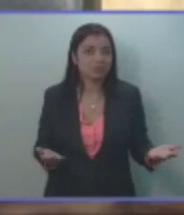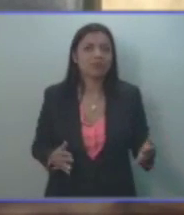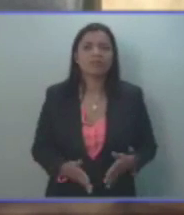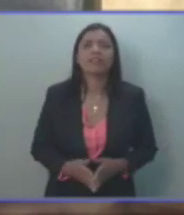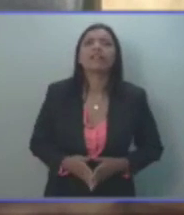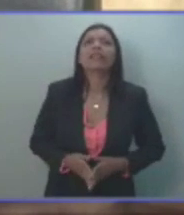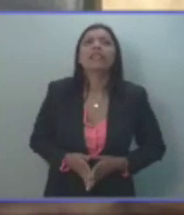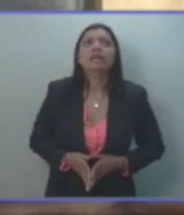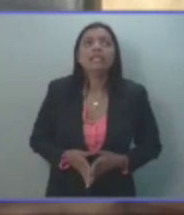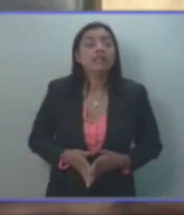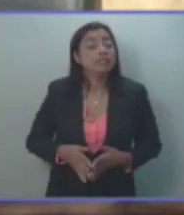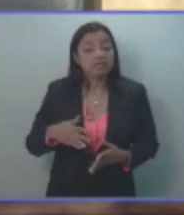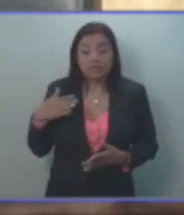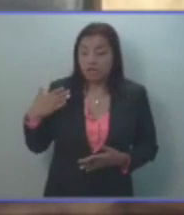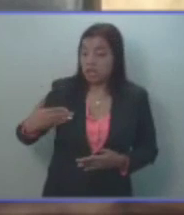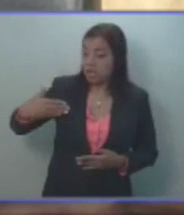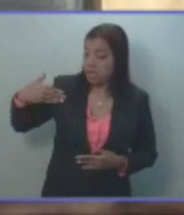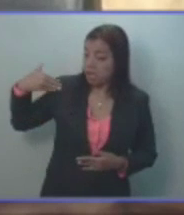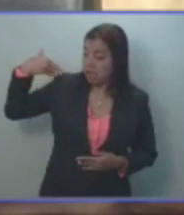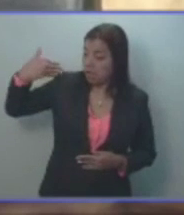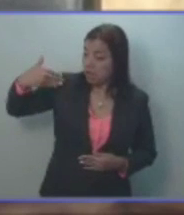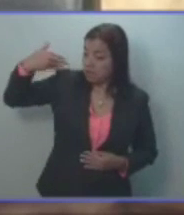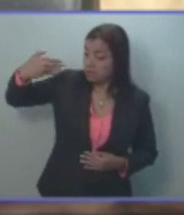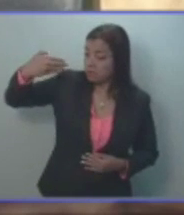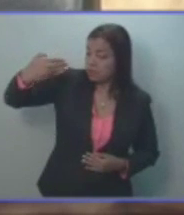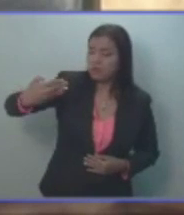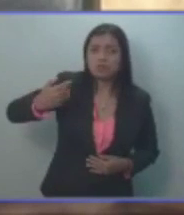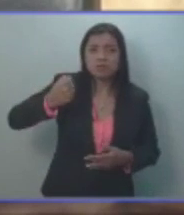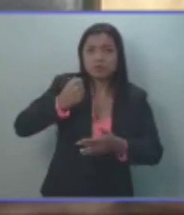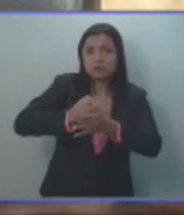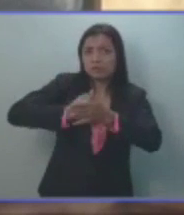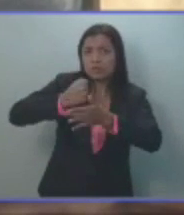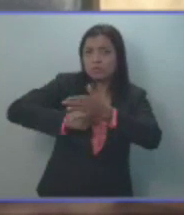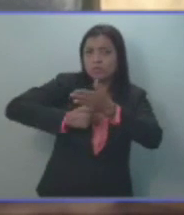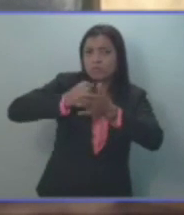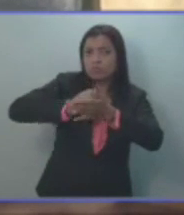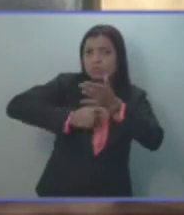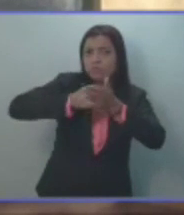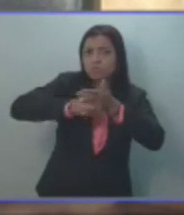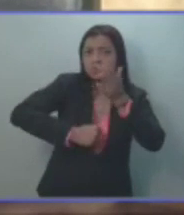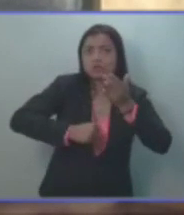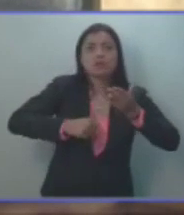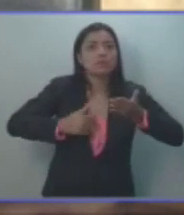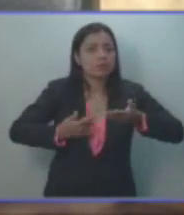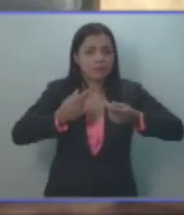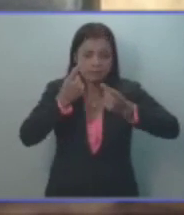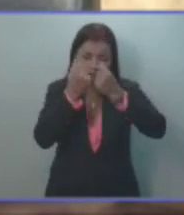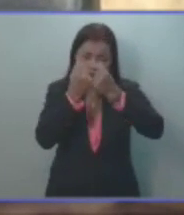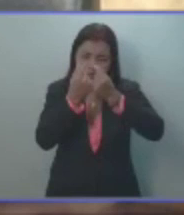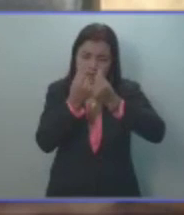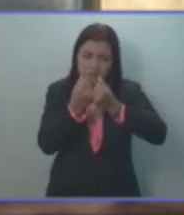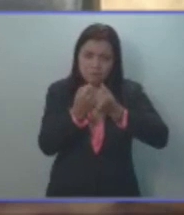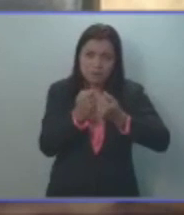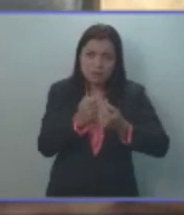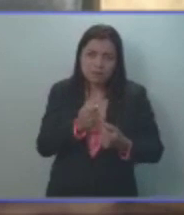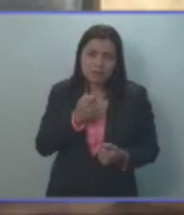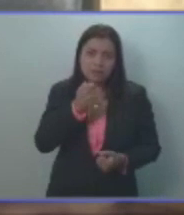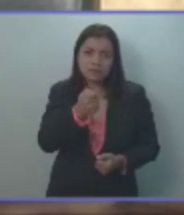Han habido todos los años esfuerzos por ir acompañando el financiamiento